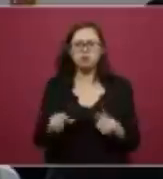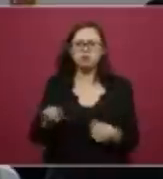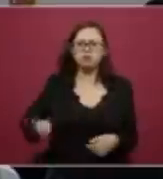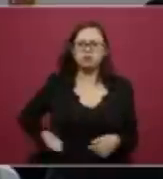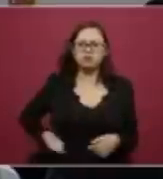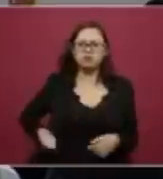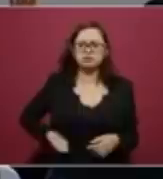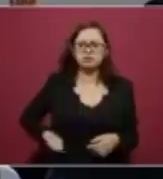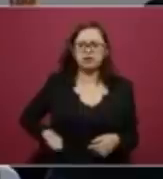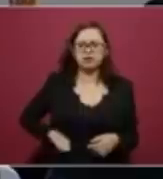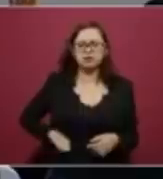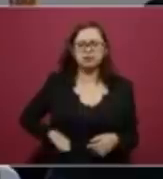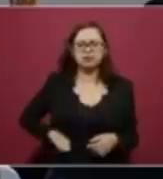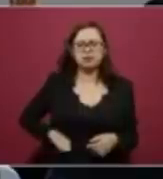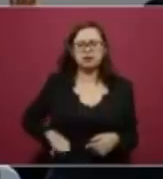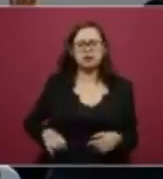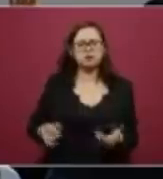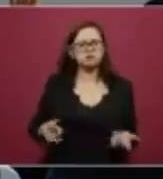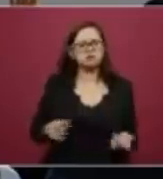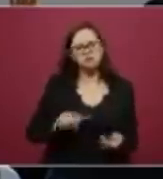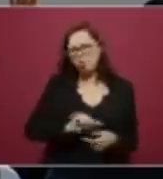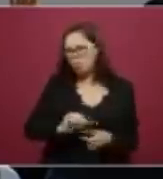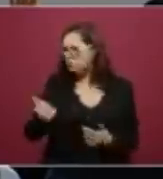¿por qué no fue La Jornada?